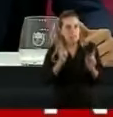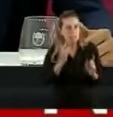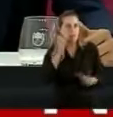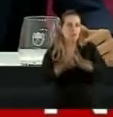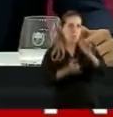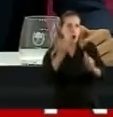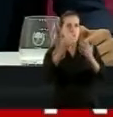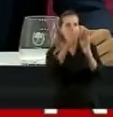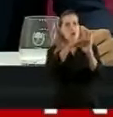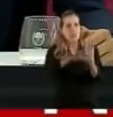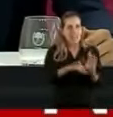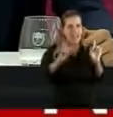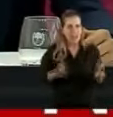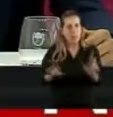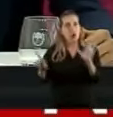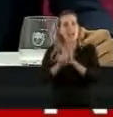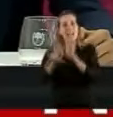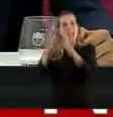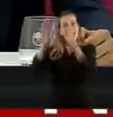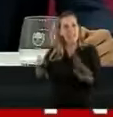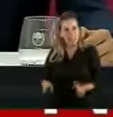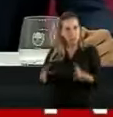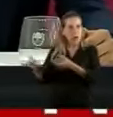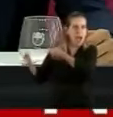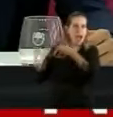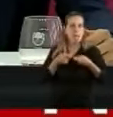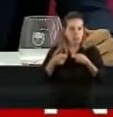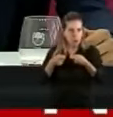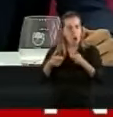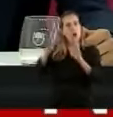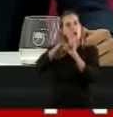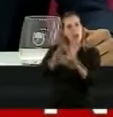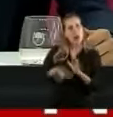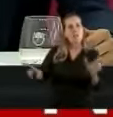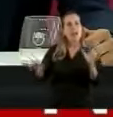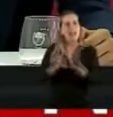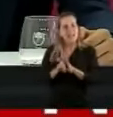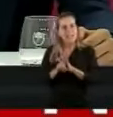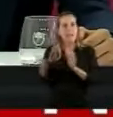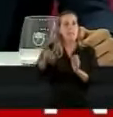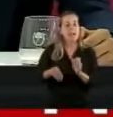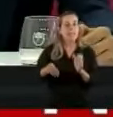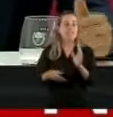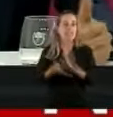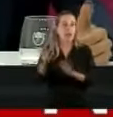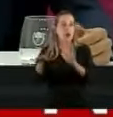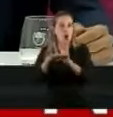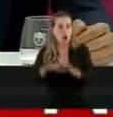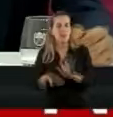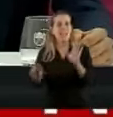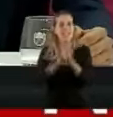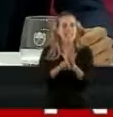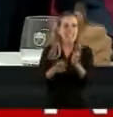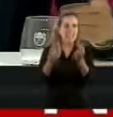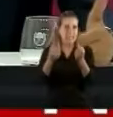planteando, pero la legislatura nos acompañó con las normas que necesitábamos y con las normas que vamos a necesitar, y desde luego